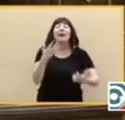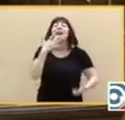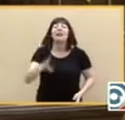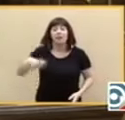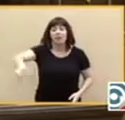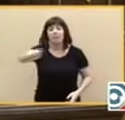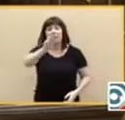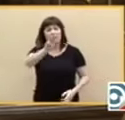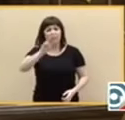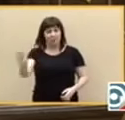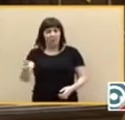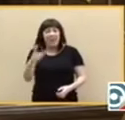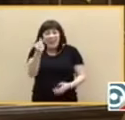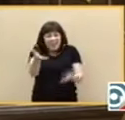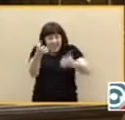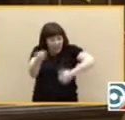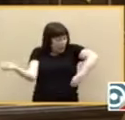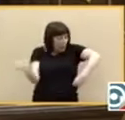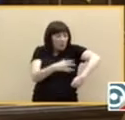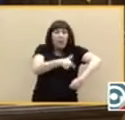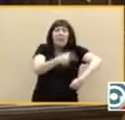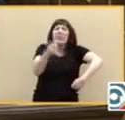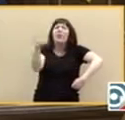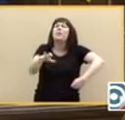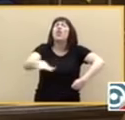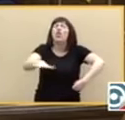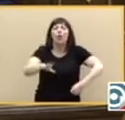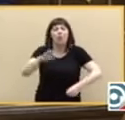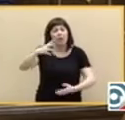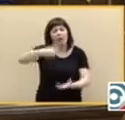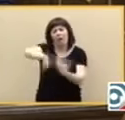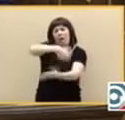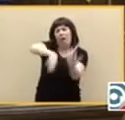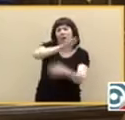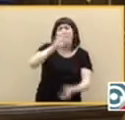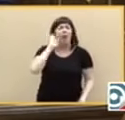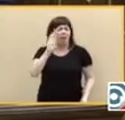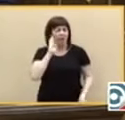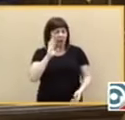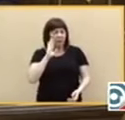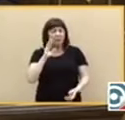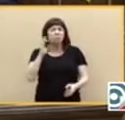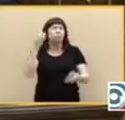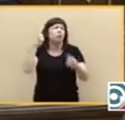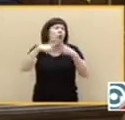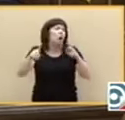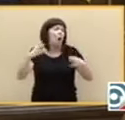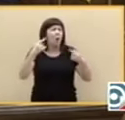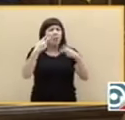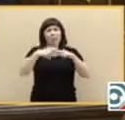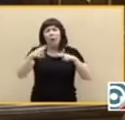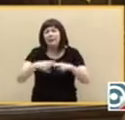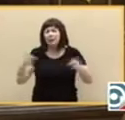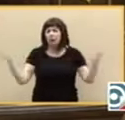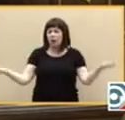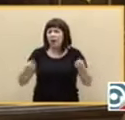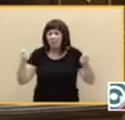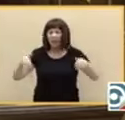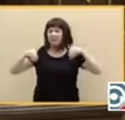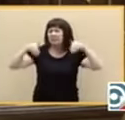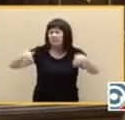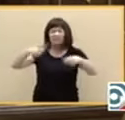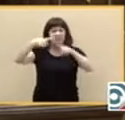ilegal de actividades y diversos actos políticos realizados en campañas y precampañas electorales para